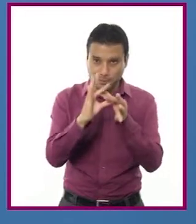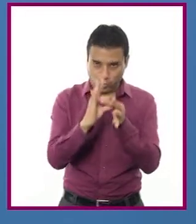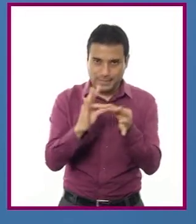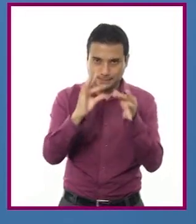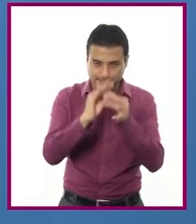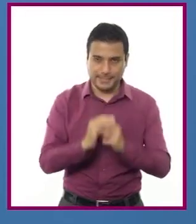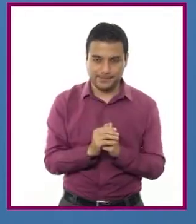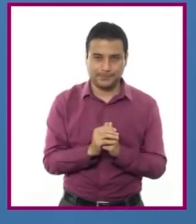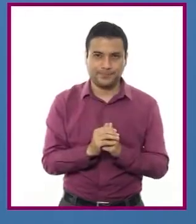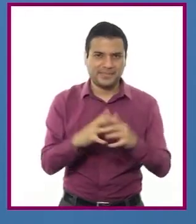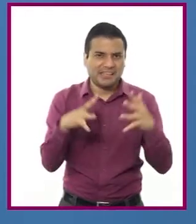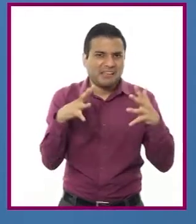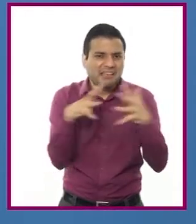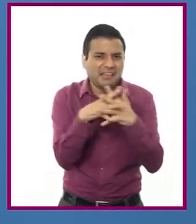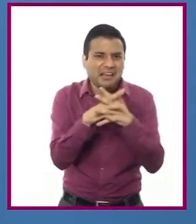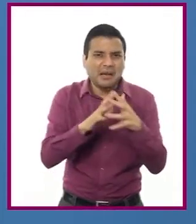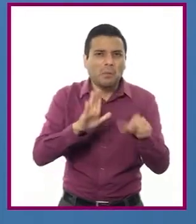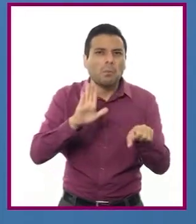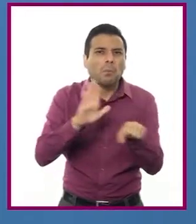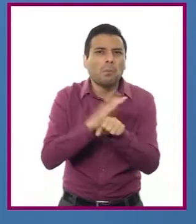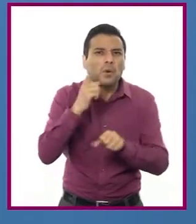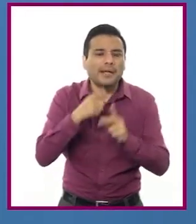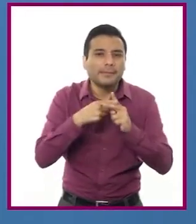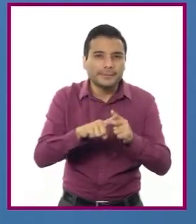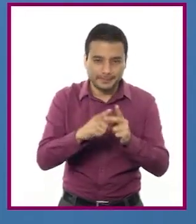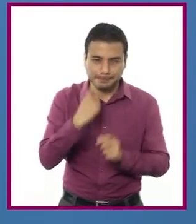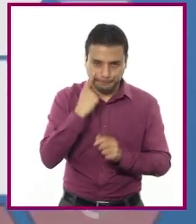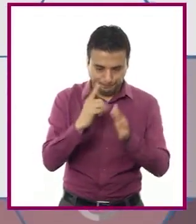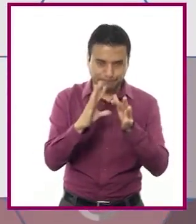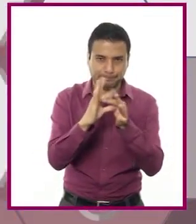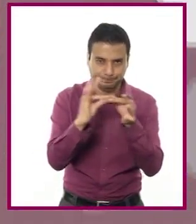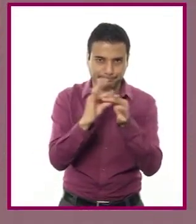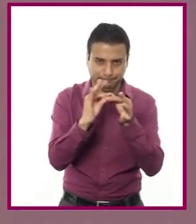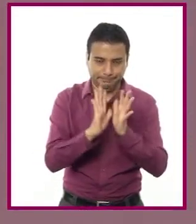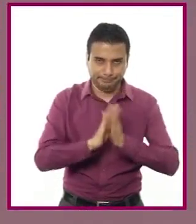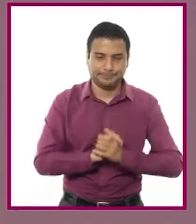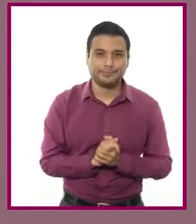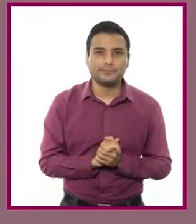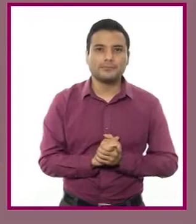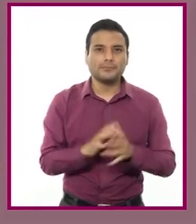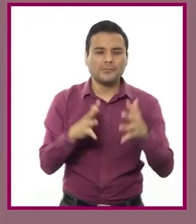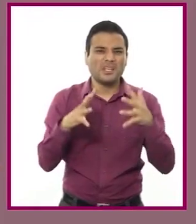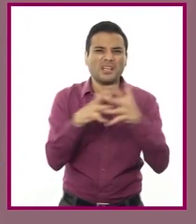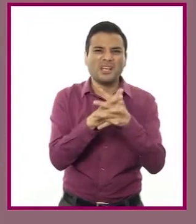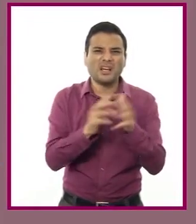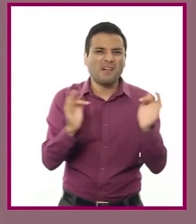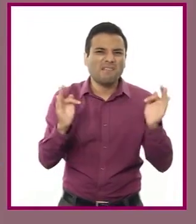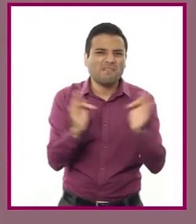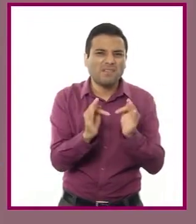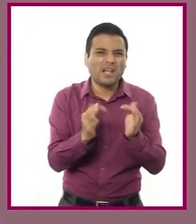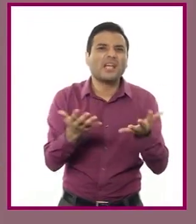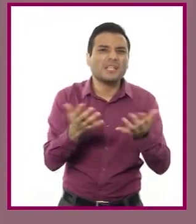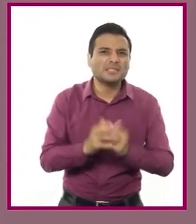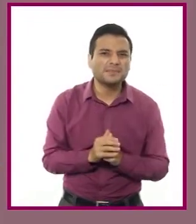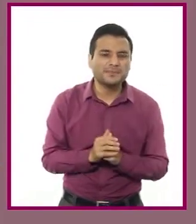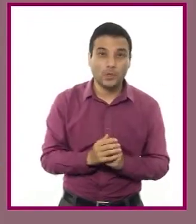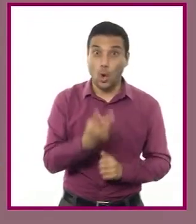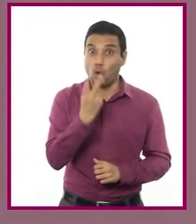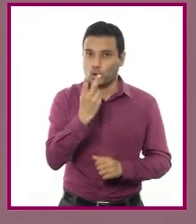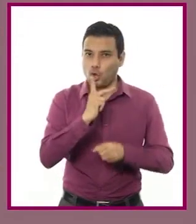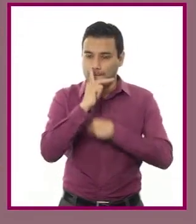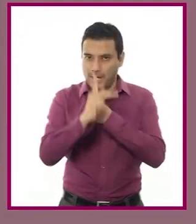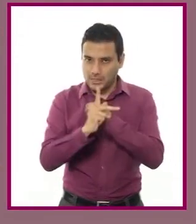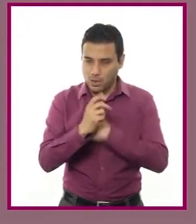sobre el porqué de los conflictos regionales durante la Guerra Fría. La Guerra Fría es el enfrentamiento entre las dos